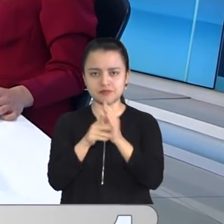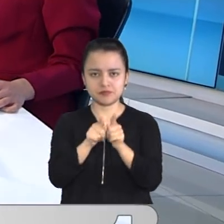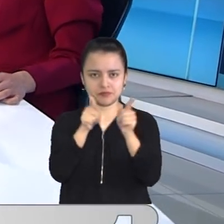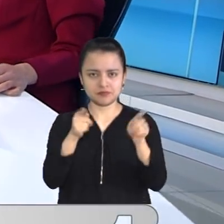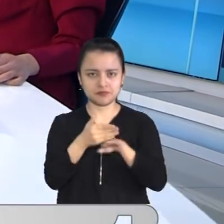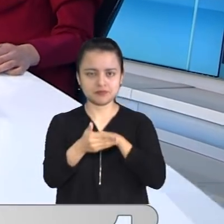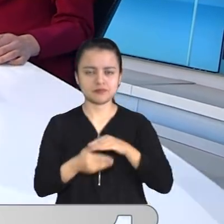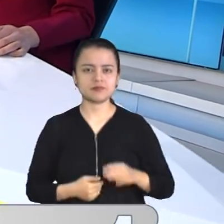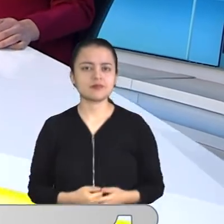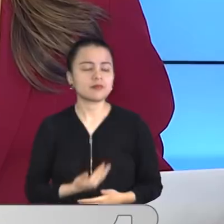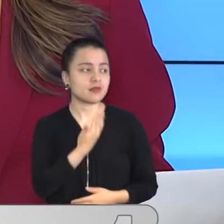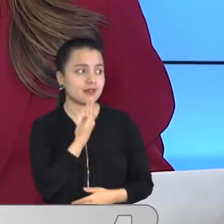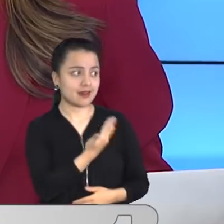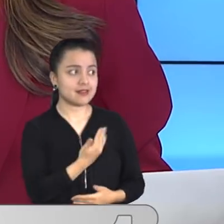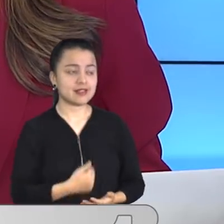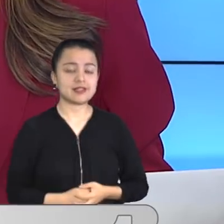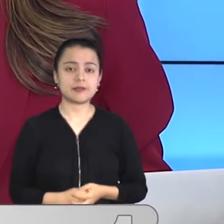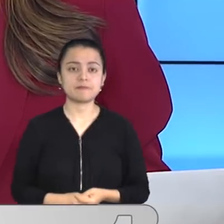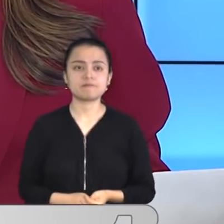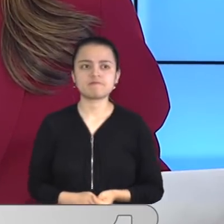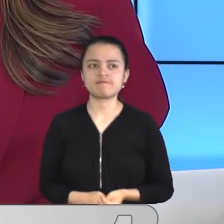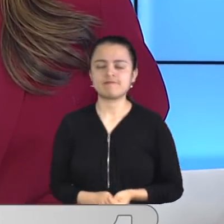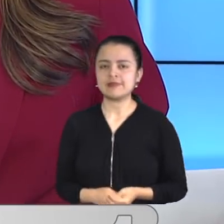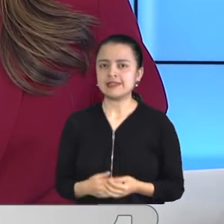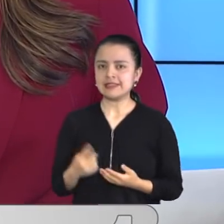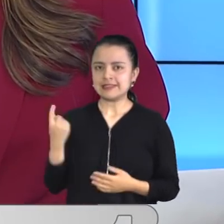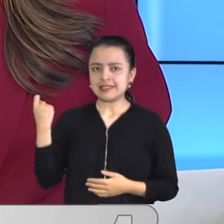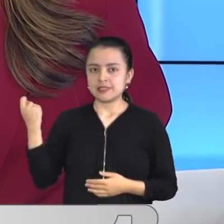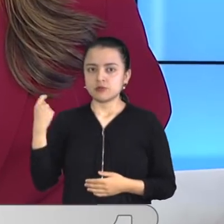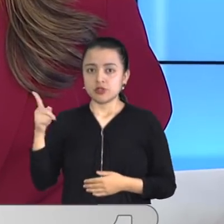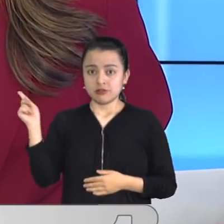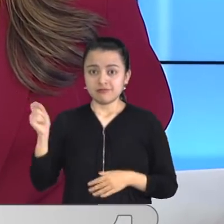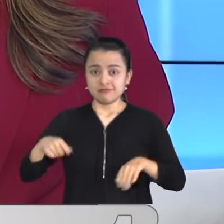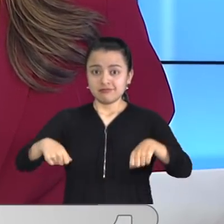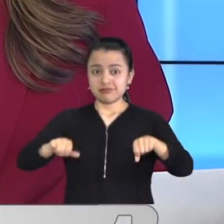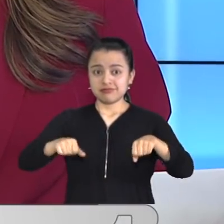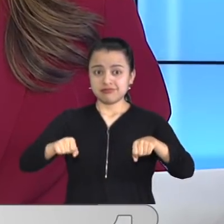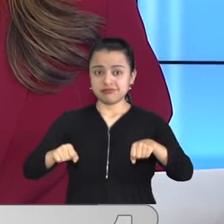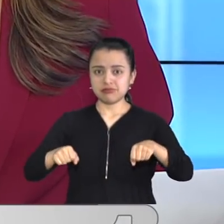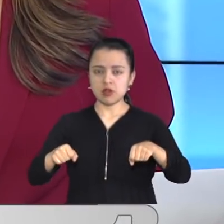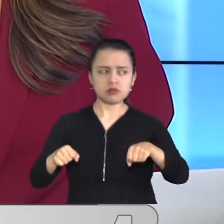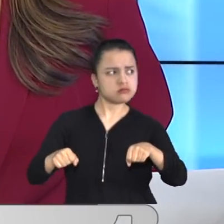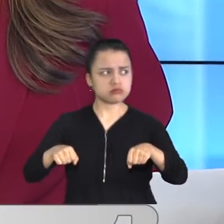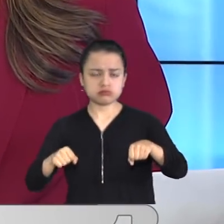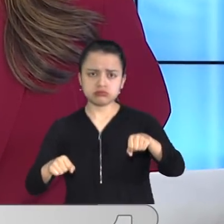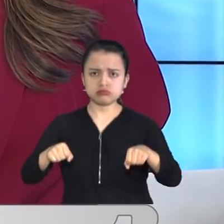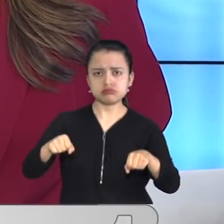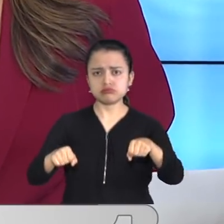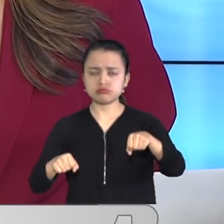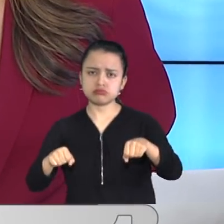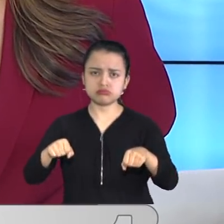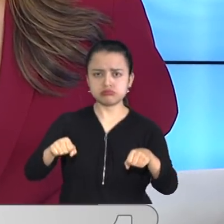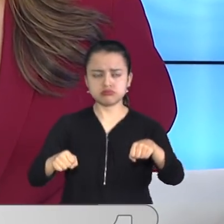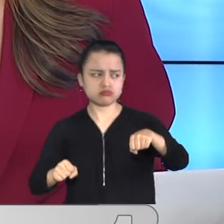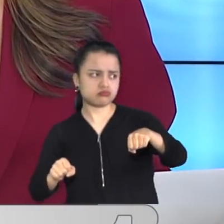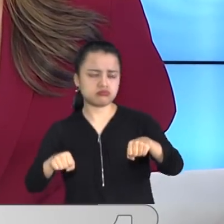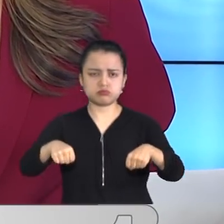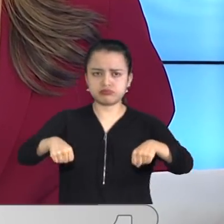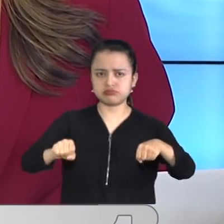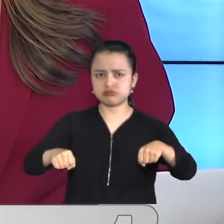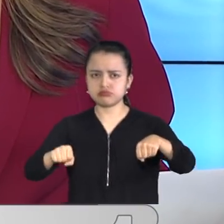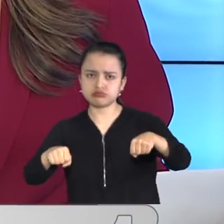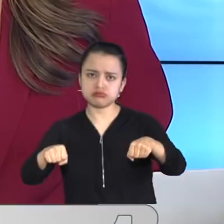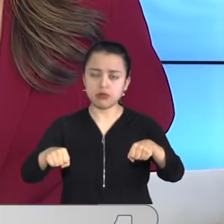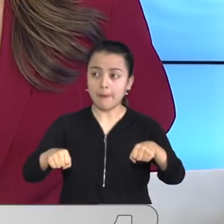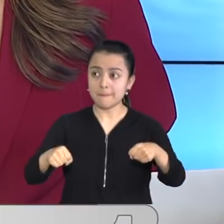es, Luisa, muchas gracias. Y en las últimas horas, un domiciliario fue asesinado en Barranquilla al oponerse al robo de su motocicleta. Finalmente,